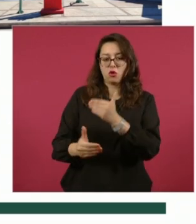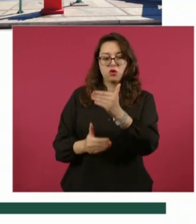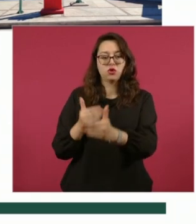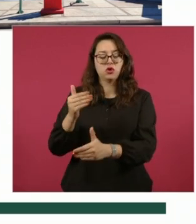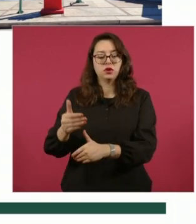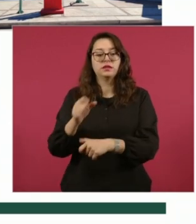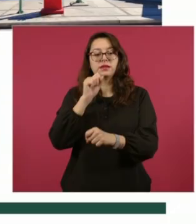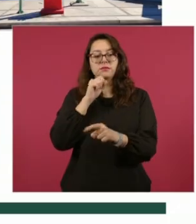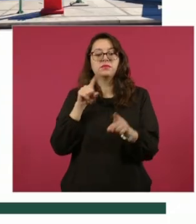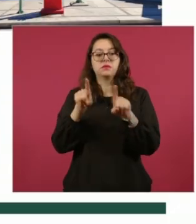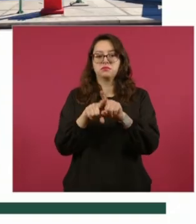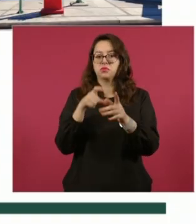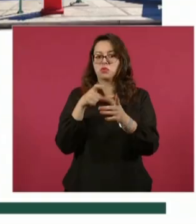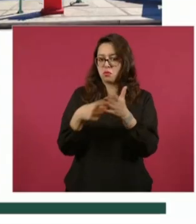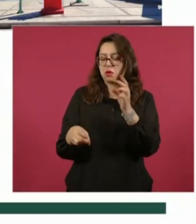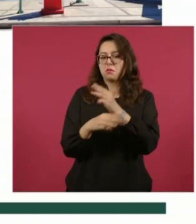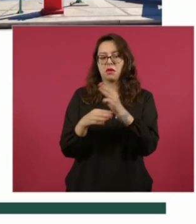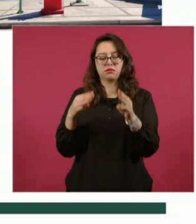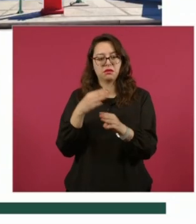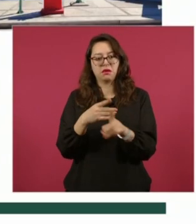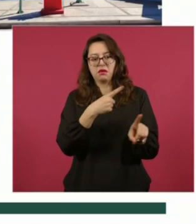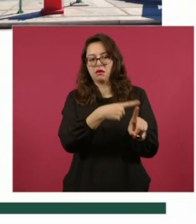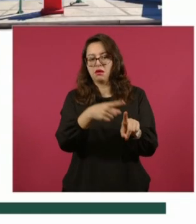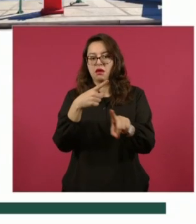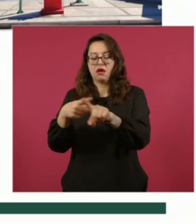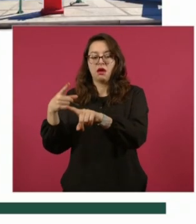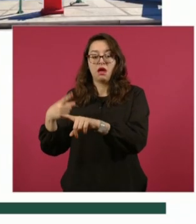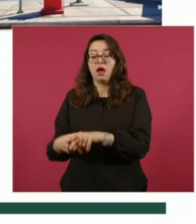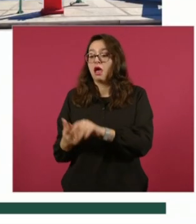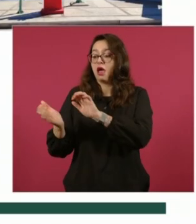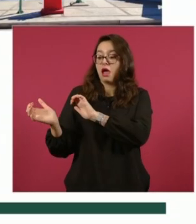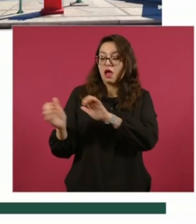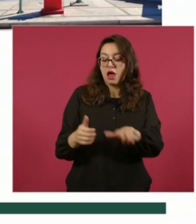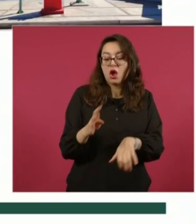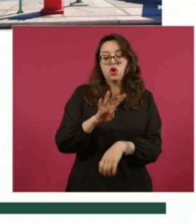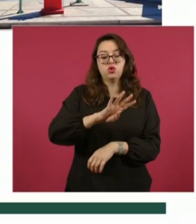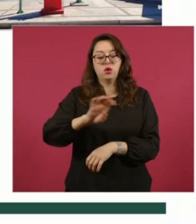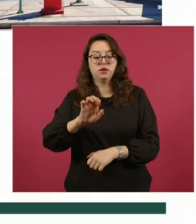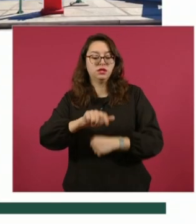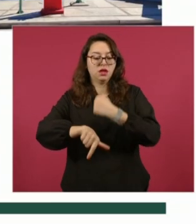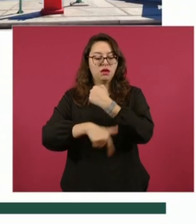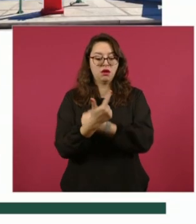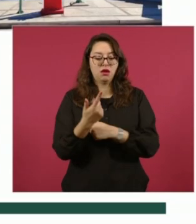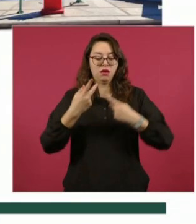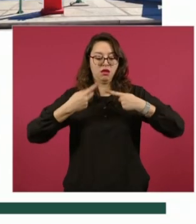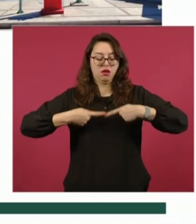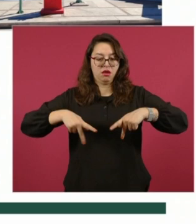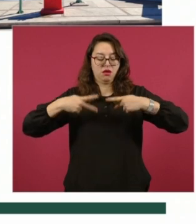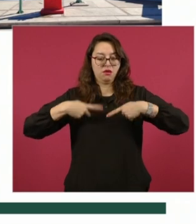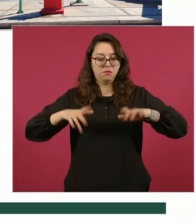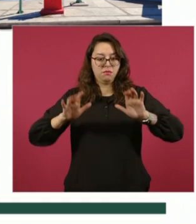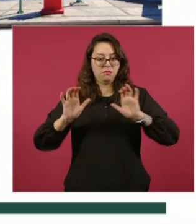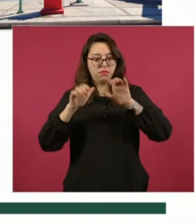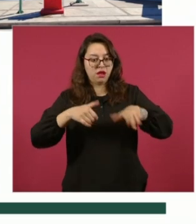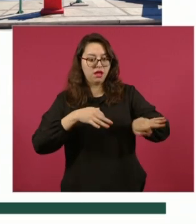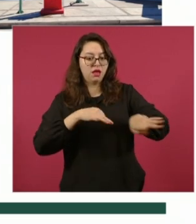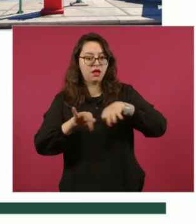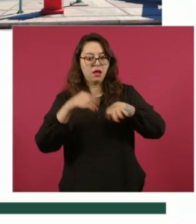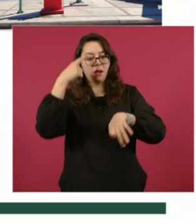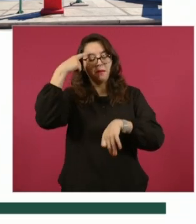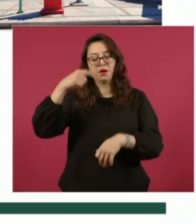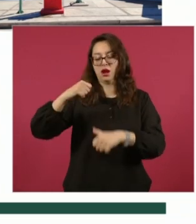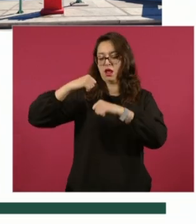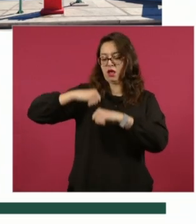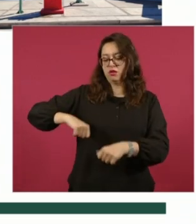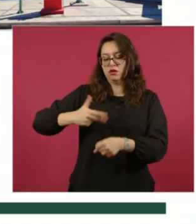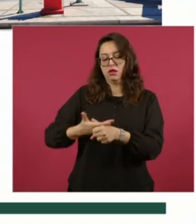19.444 equipos médicos y se integran 912 personas para la implementación, supervisión del modelo y también